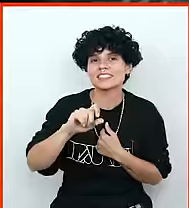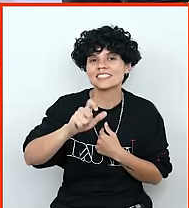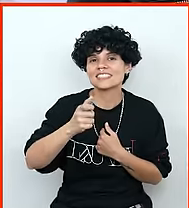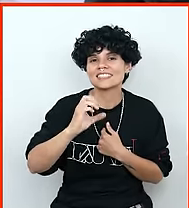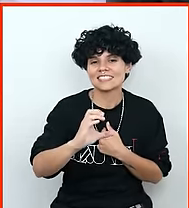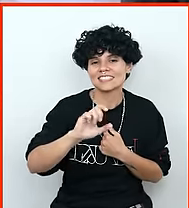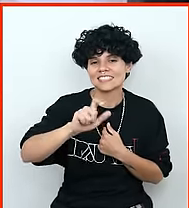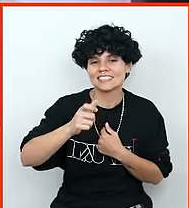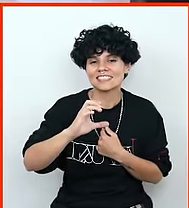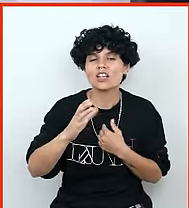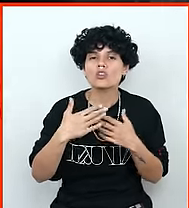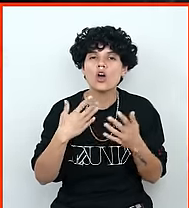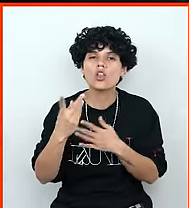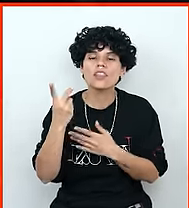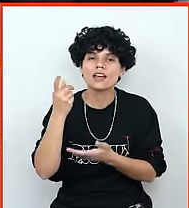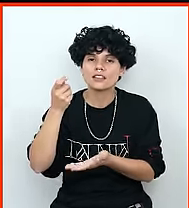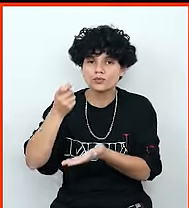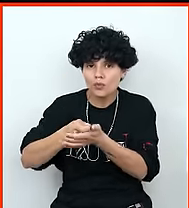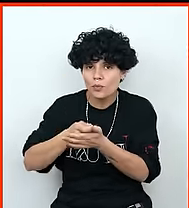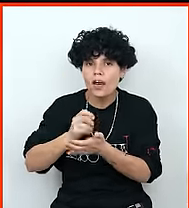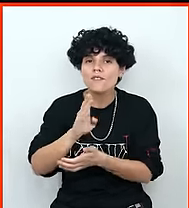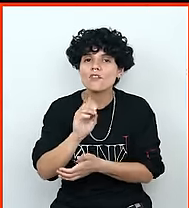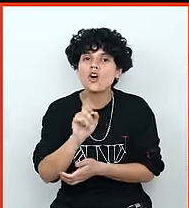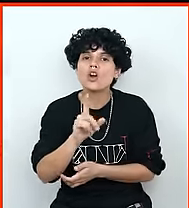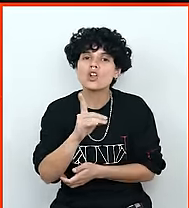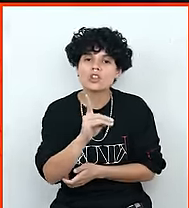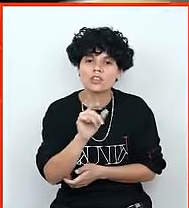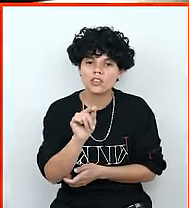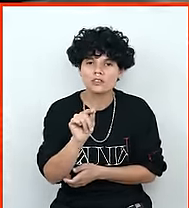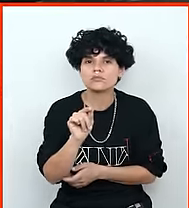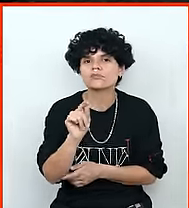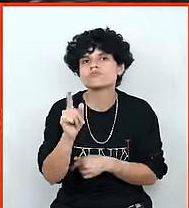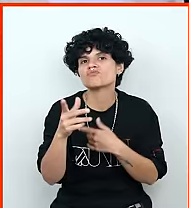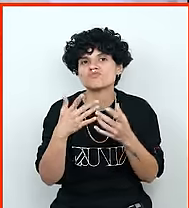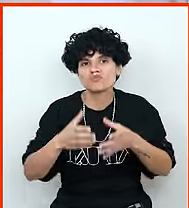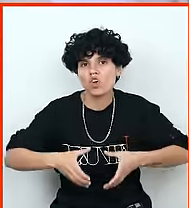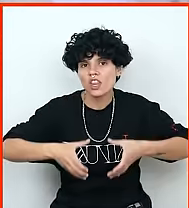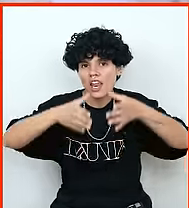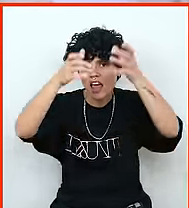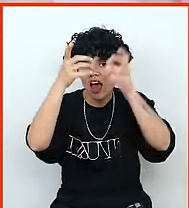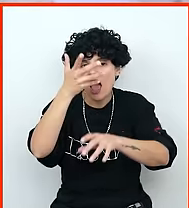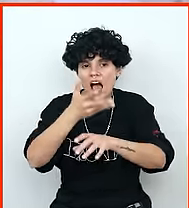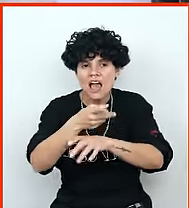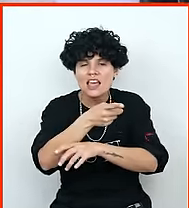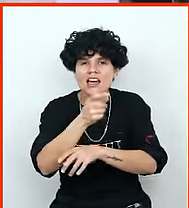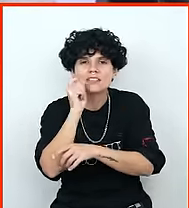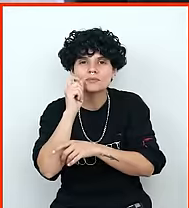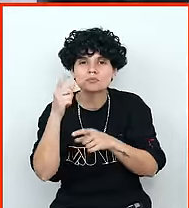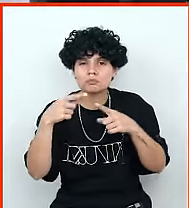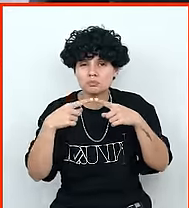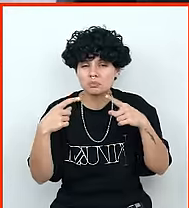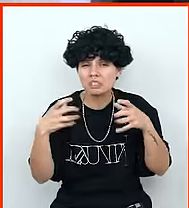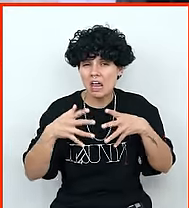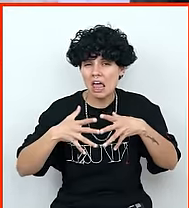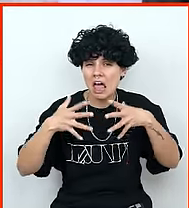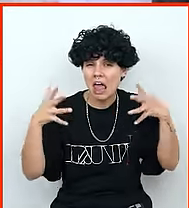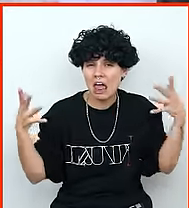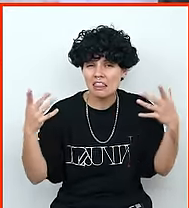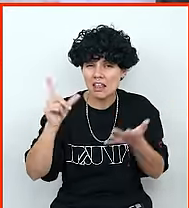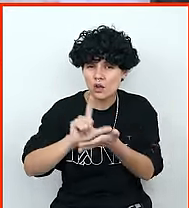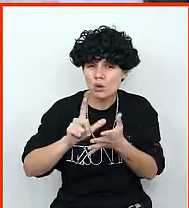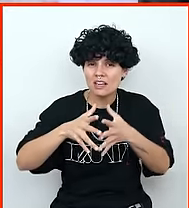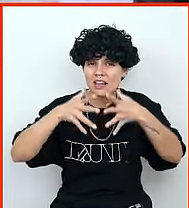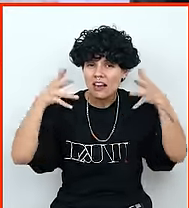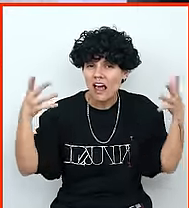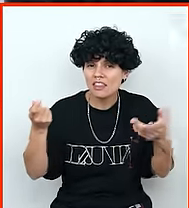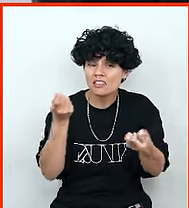pueden encontrar en Bol. Ahí está, Bol en el Costanera Center, 1000 metros de tienda para que ustedes busquen lo